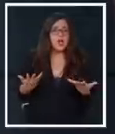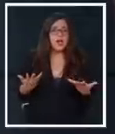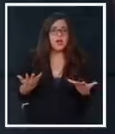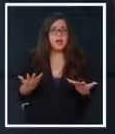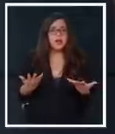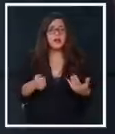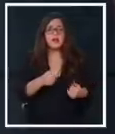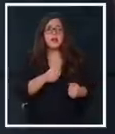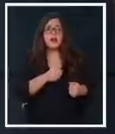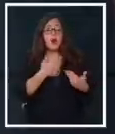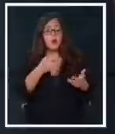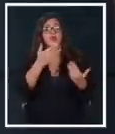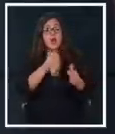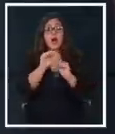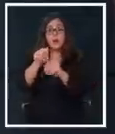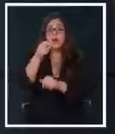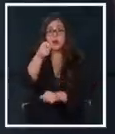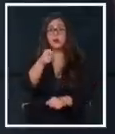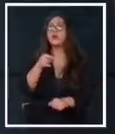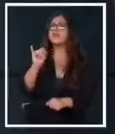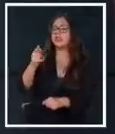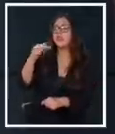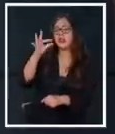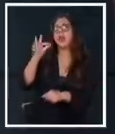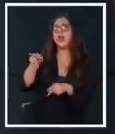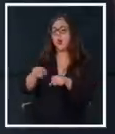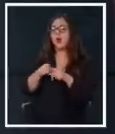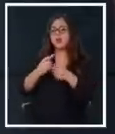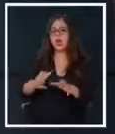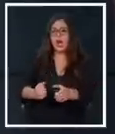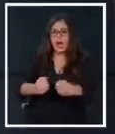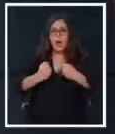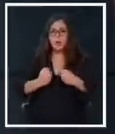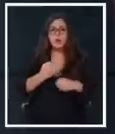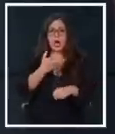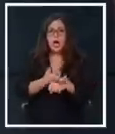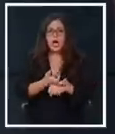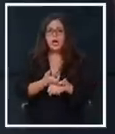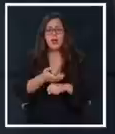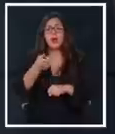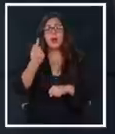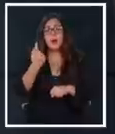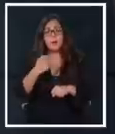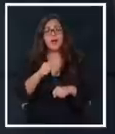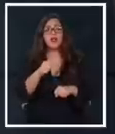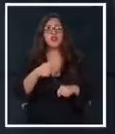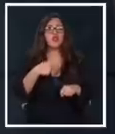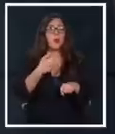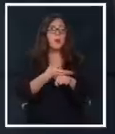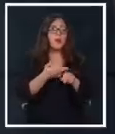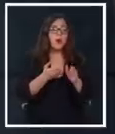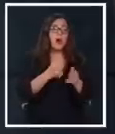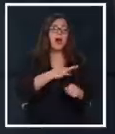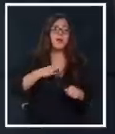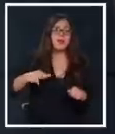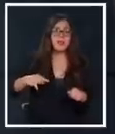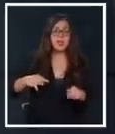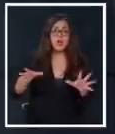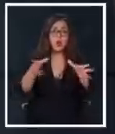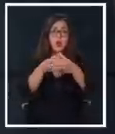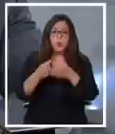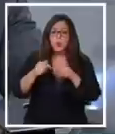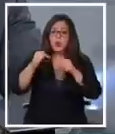empoderada y lo que pasa es que estas cosas te los tenemos que trabajar en equipo y lo que yo le pedido a todo mi gabinete es que acá no hay